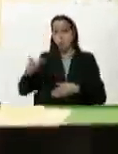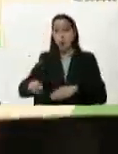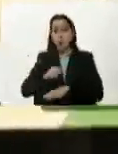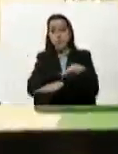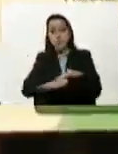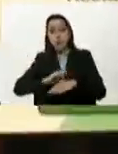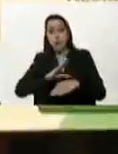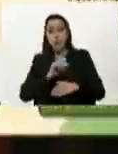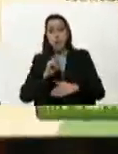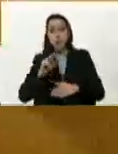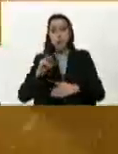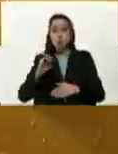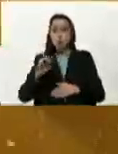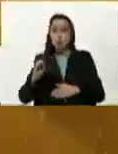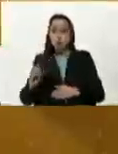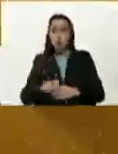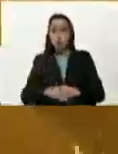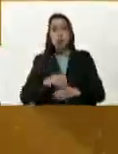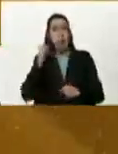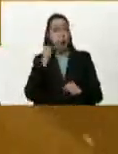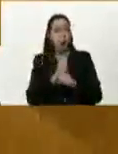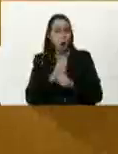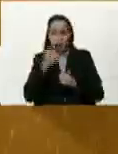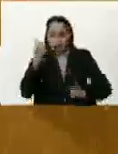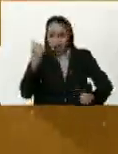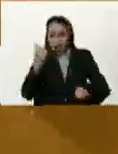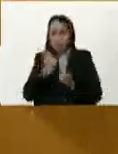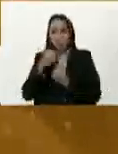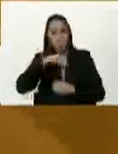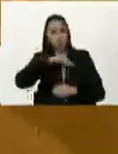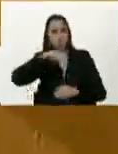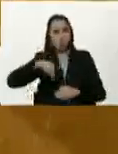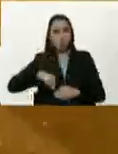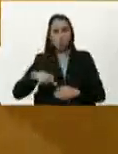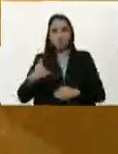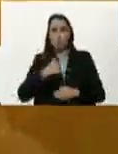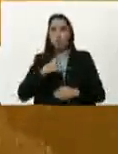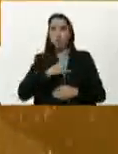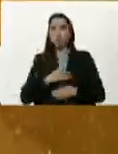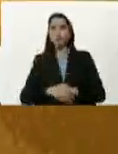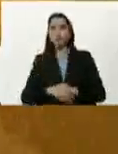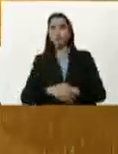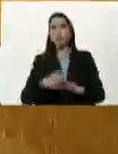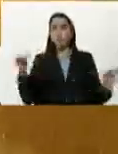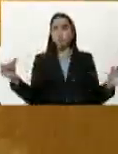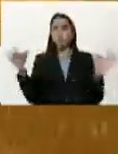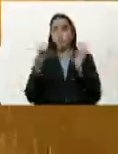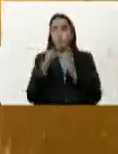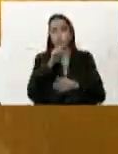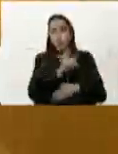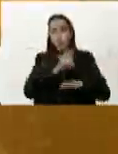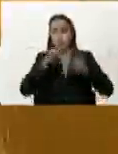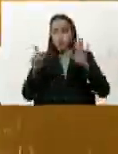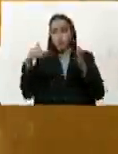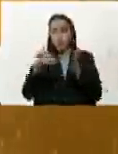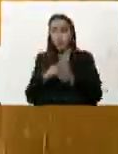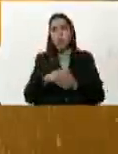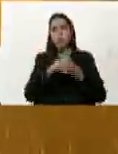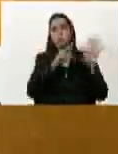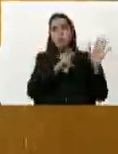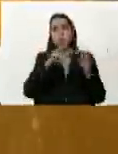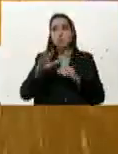soteldo que ha venido también trabajando en conjunto con nosotros allí es tenemos una alianza de 16 mil 975